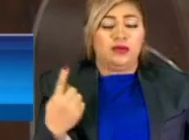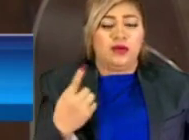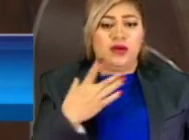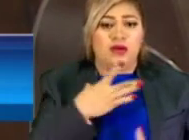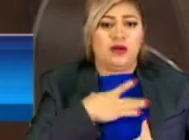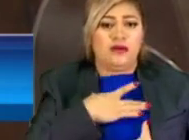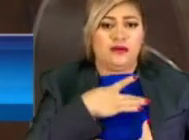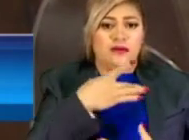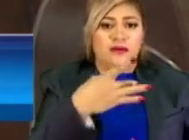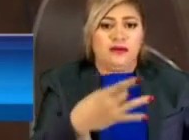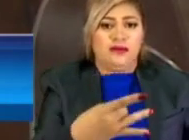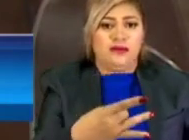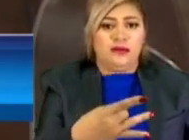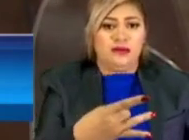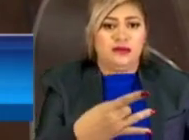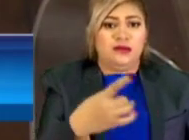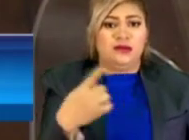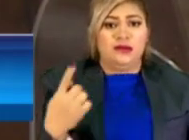sector privado.